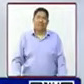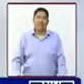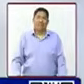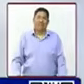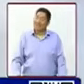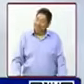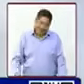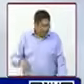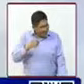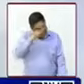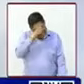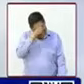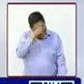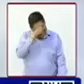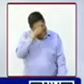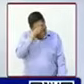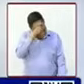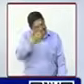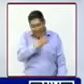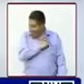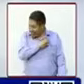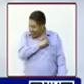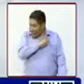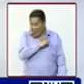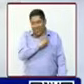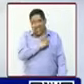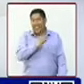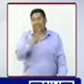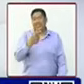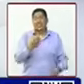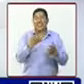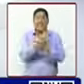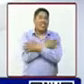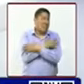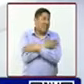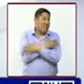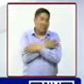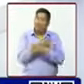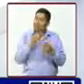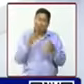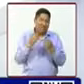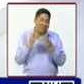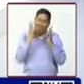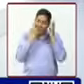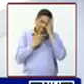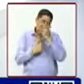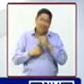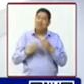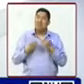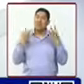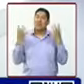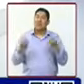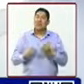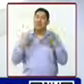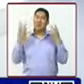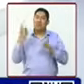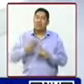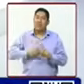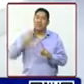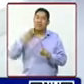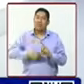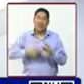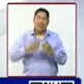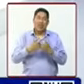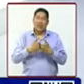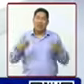Esos abrazos no tienen precio. No, para nada. Cualquier abrazo yo creo que no tiene precio, pero eso es en específico porque son muchos, muchos meses que están